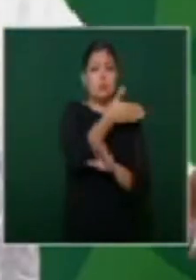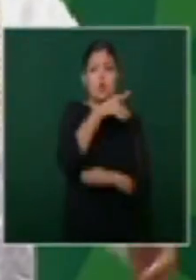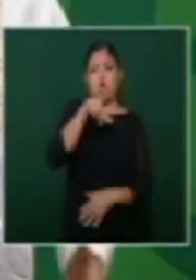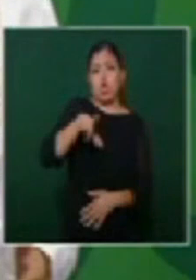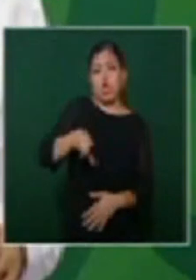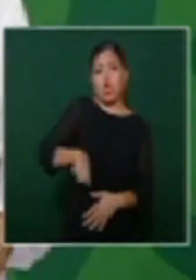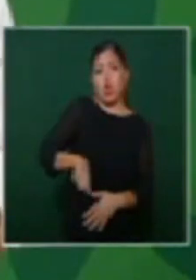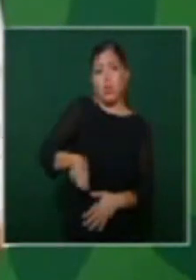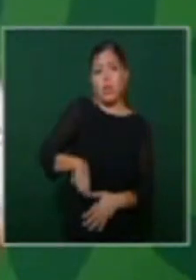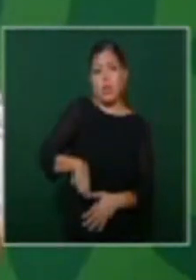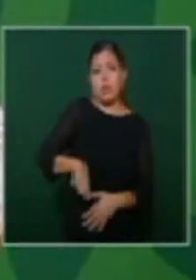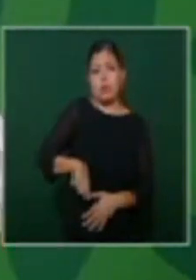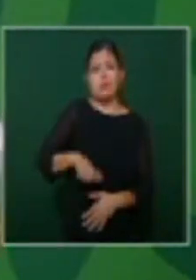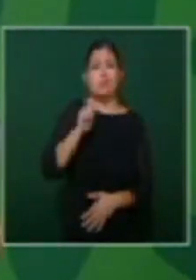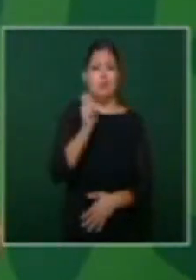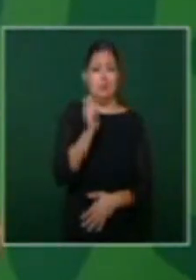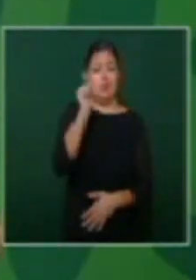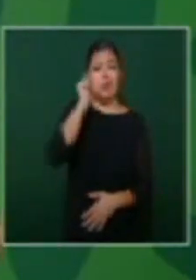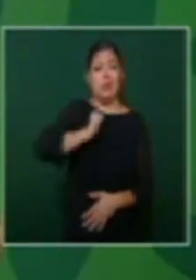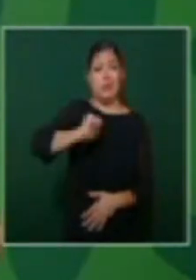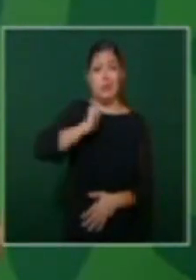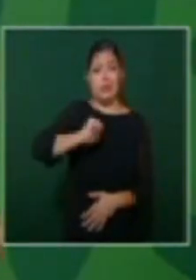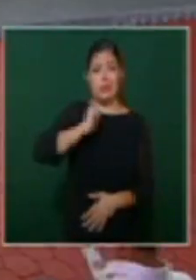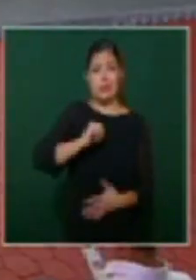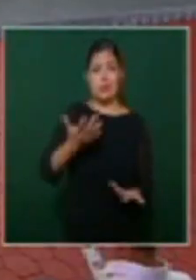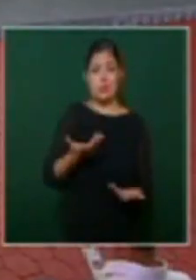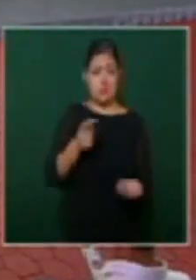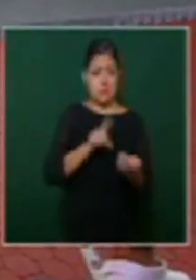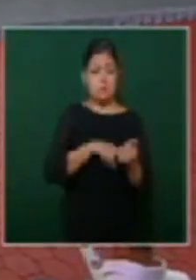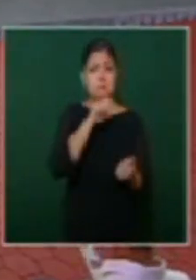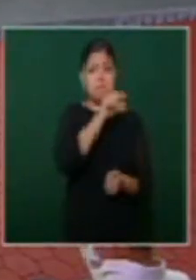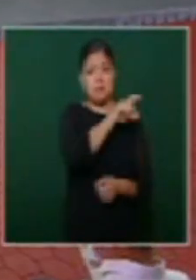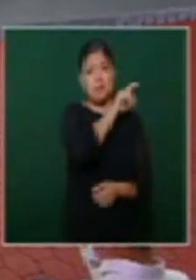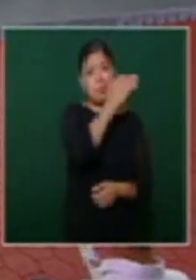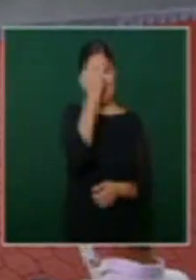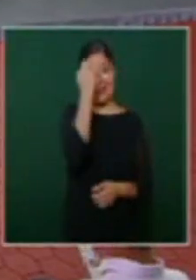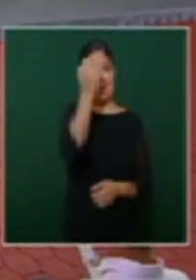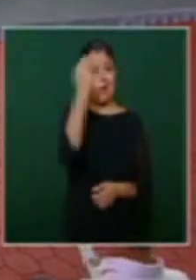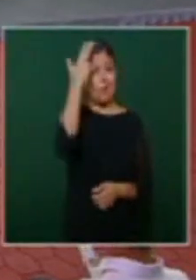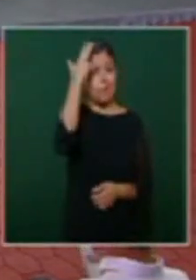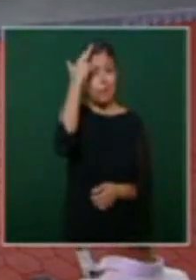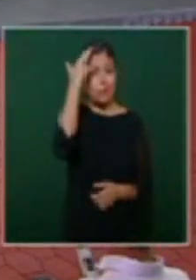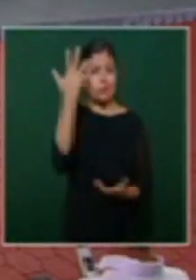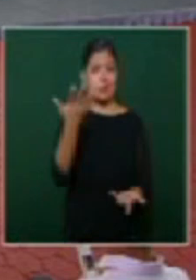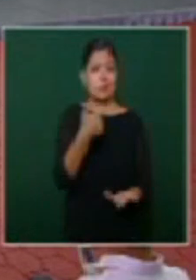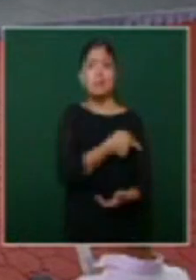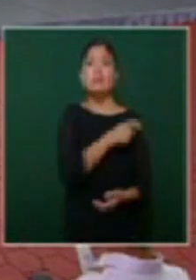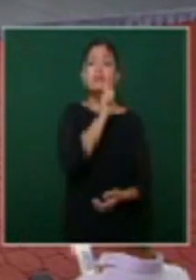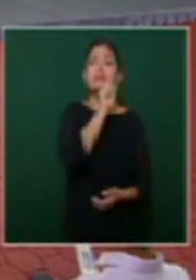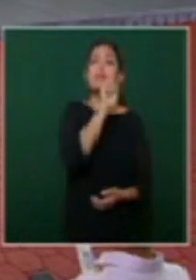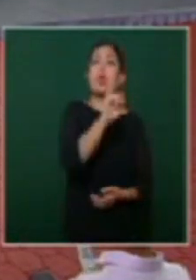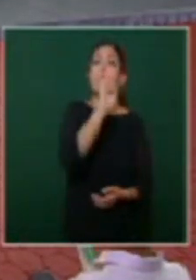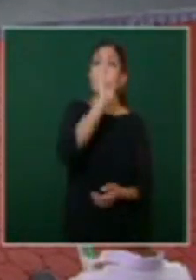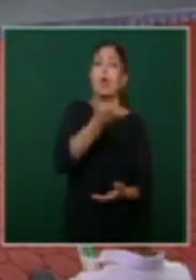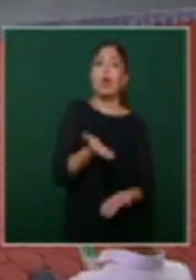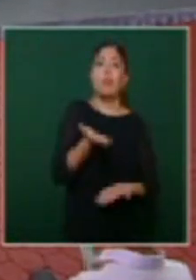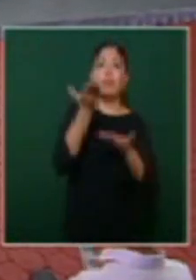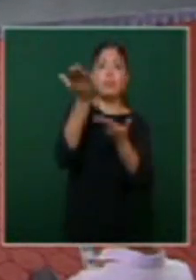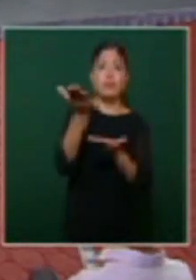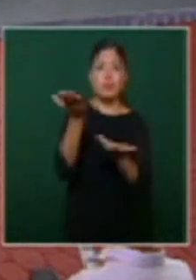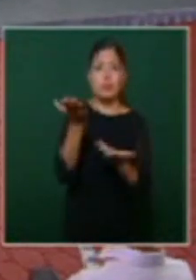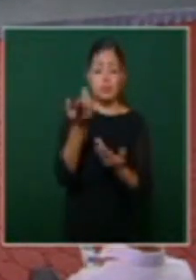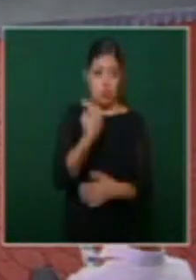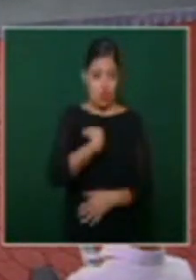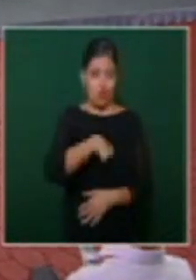órdenes, a sus pies, buscan o apoderarse de las instituciones o destruirlas. Y aunque les